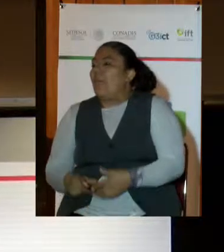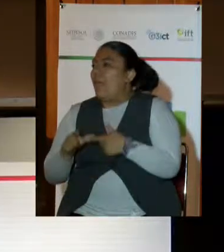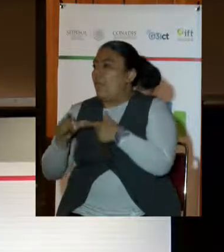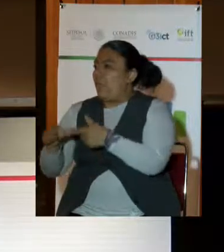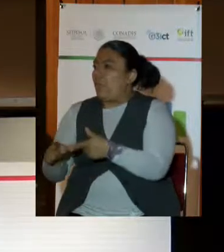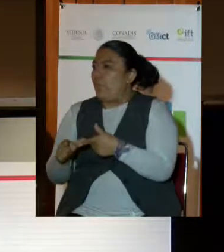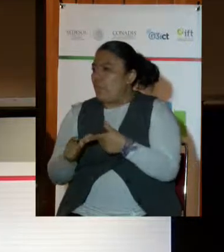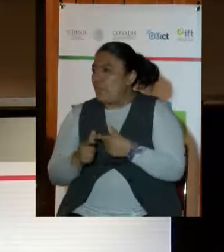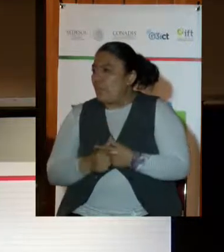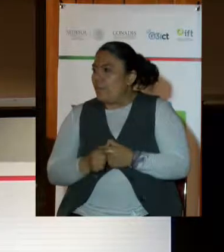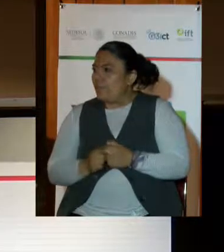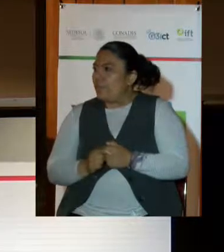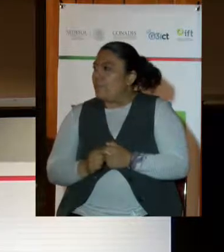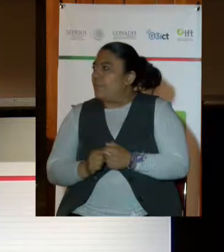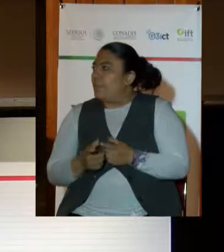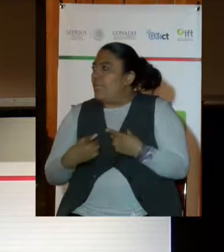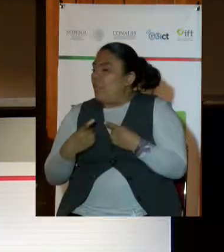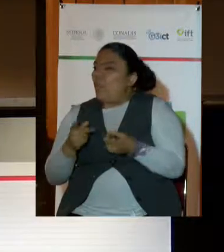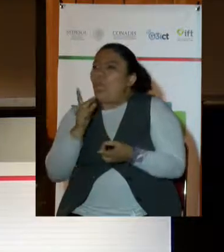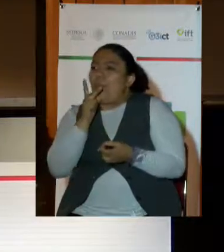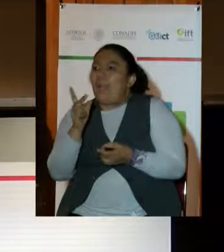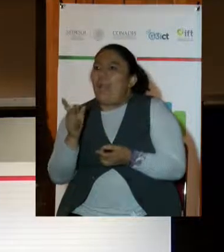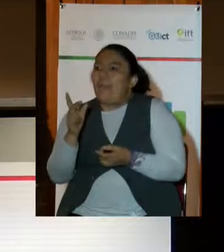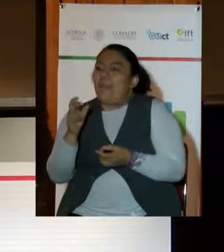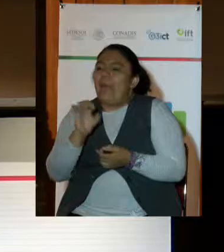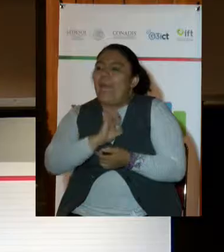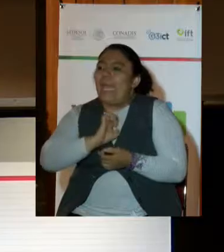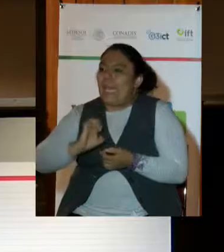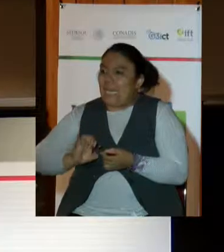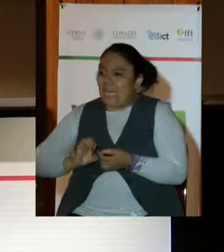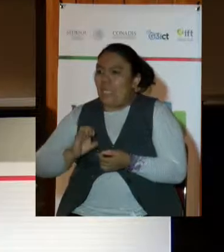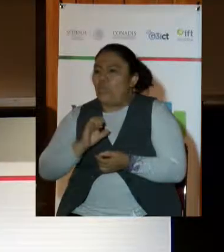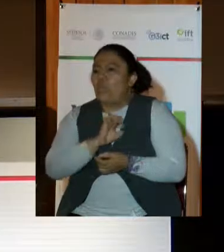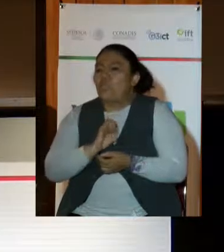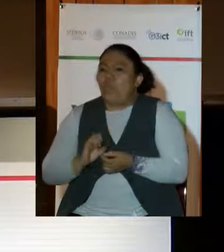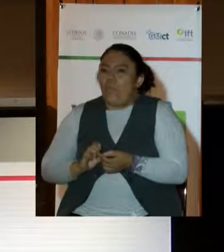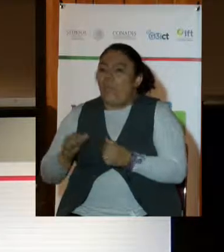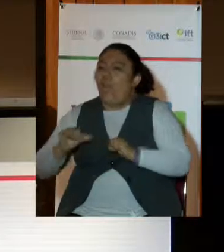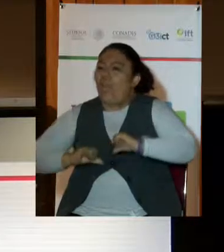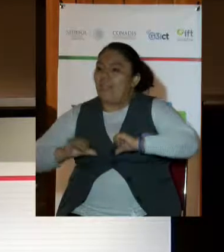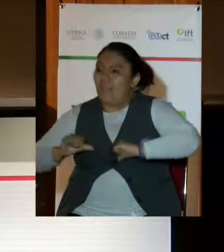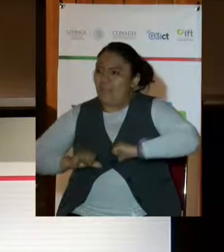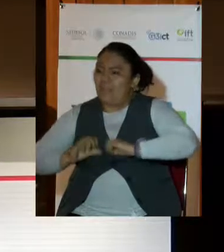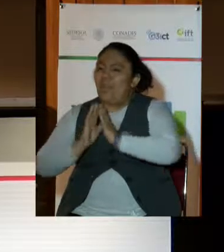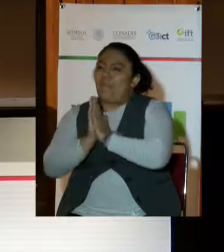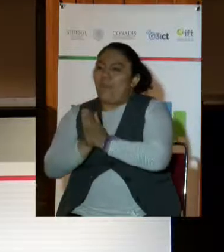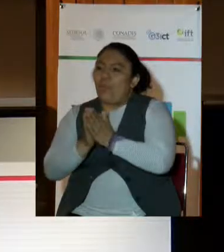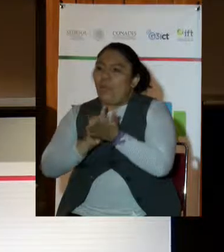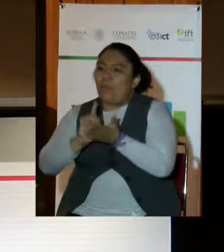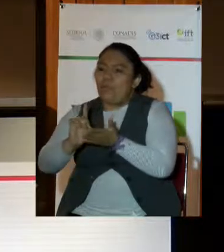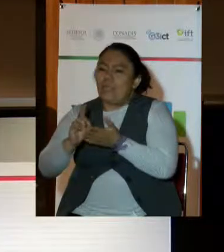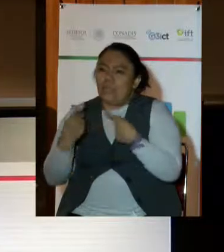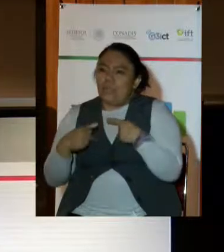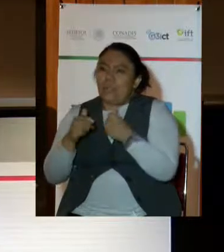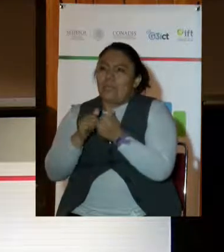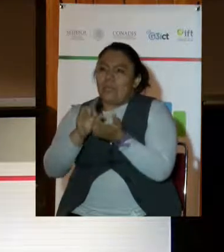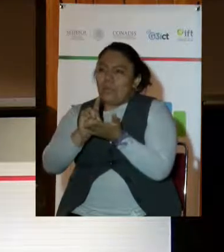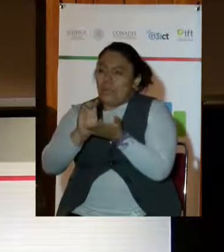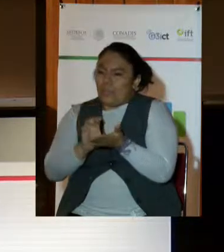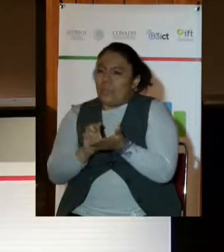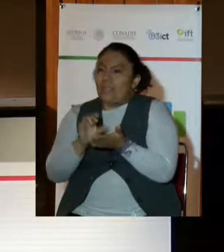continuación, le cedo la palabra a Ernesto Escobedo, activista en favor de los derechos de las personas